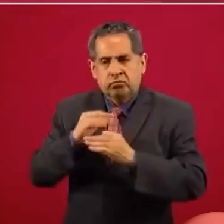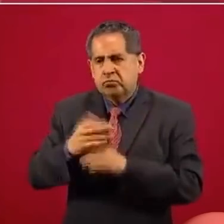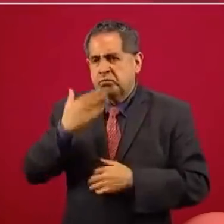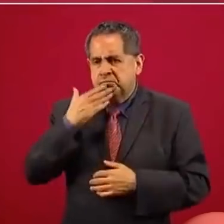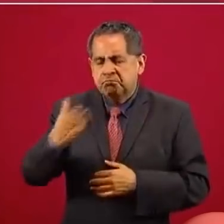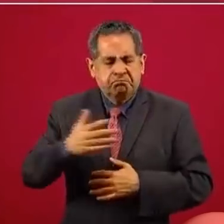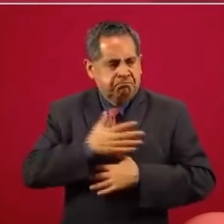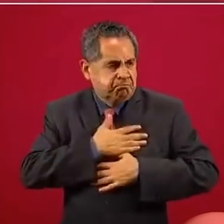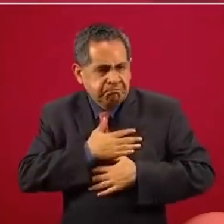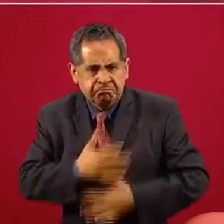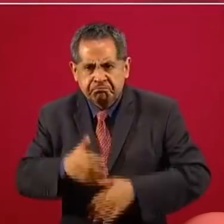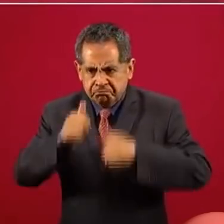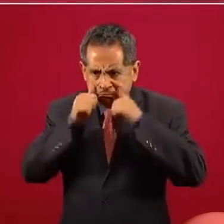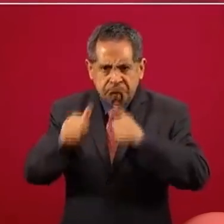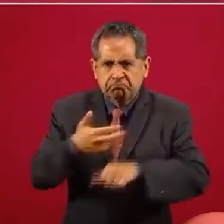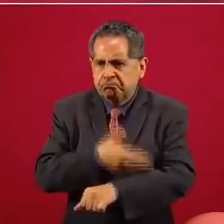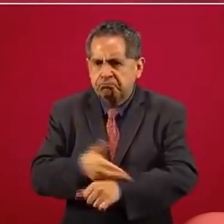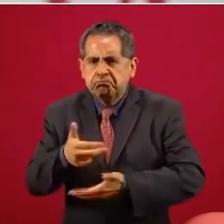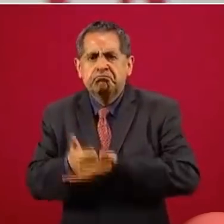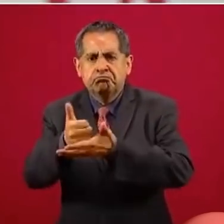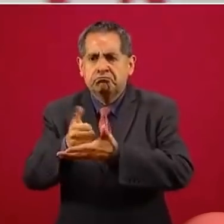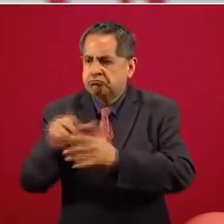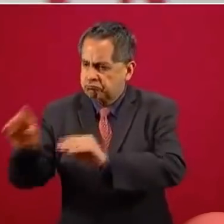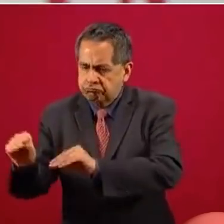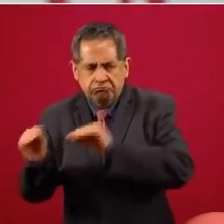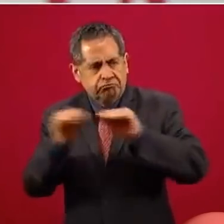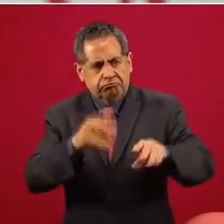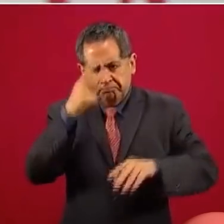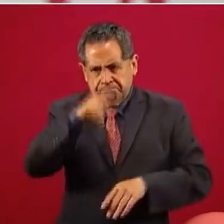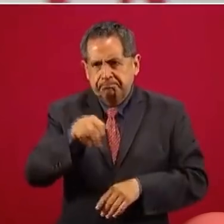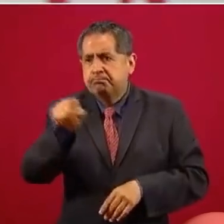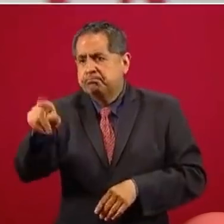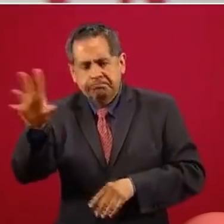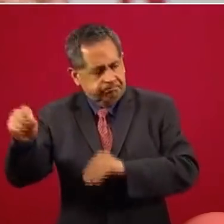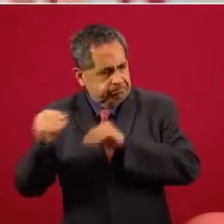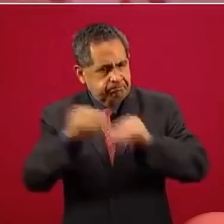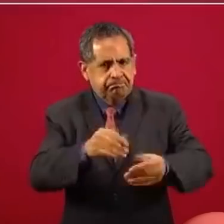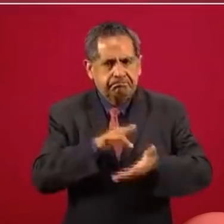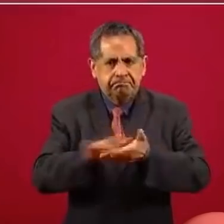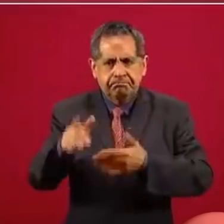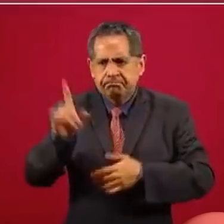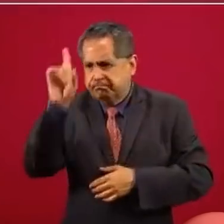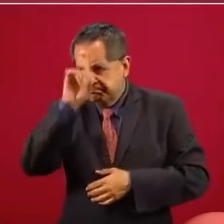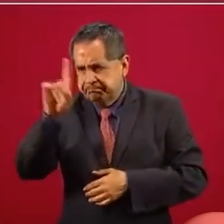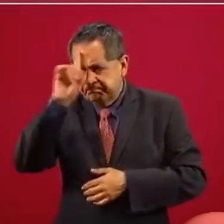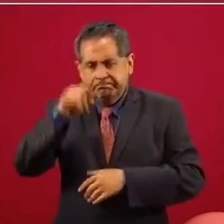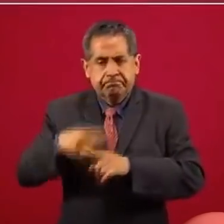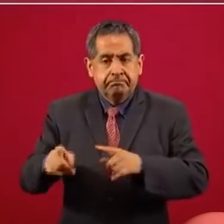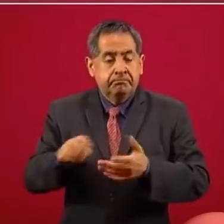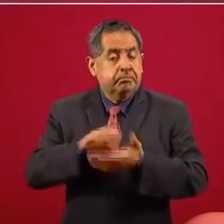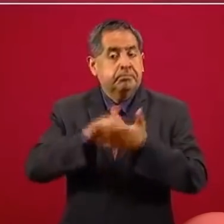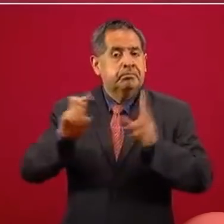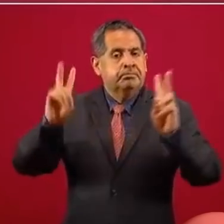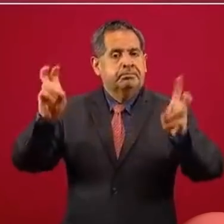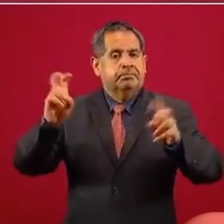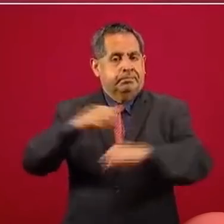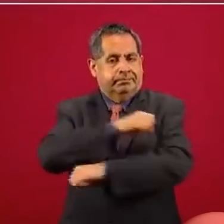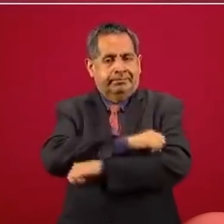gran entrega para repatriar, ha habido una gran entrega para asesorar, para apoyar. Por ejemplo, las ventanillas de la